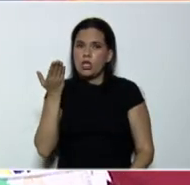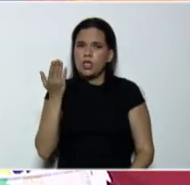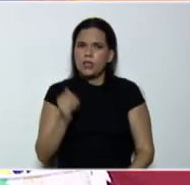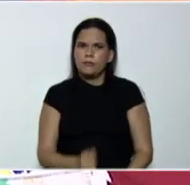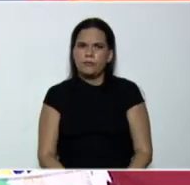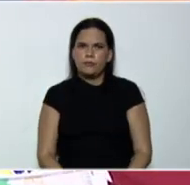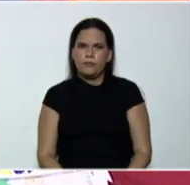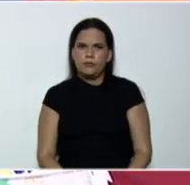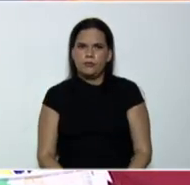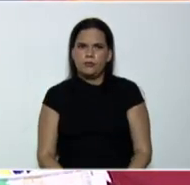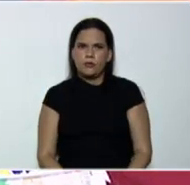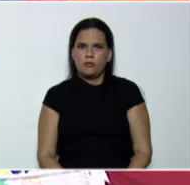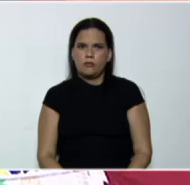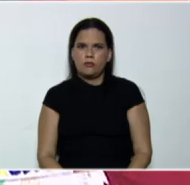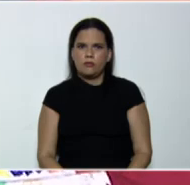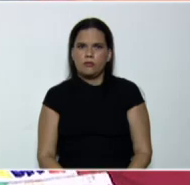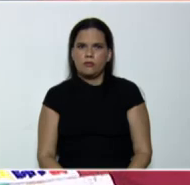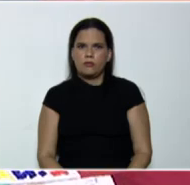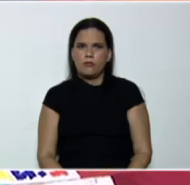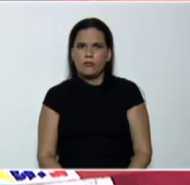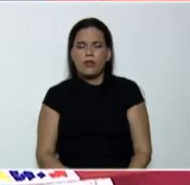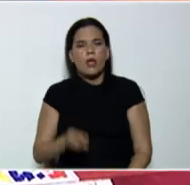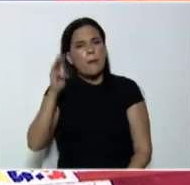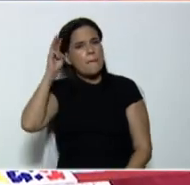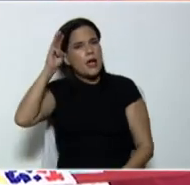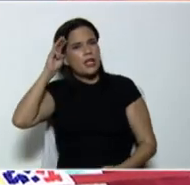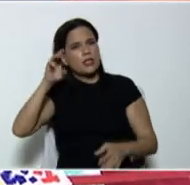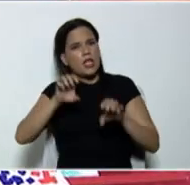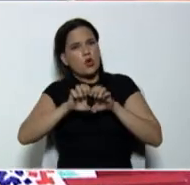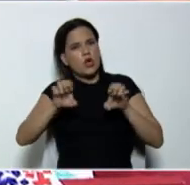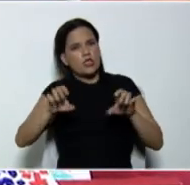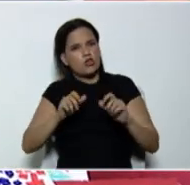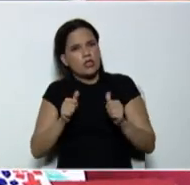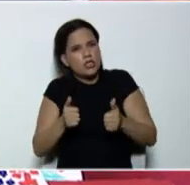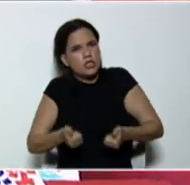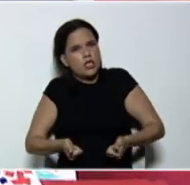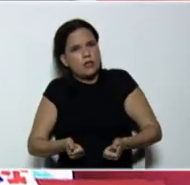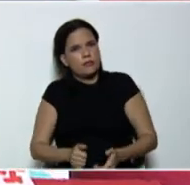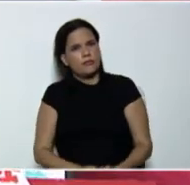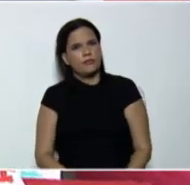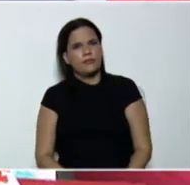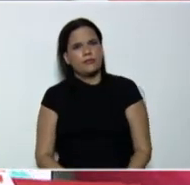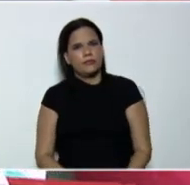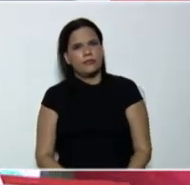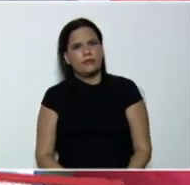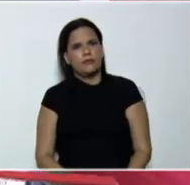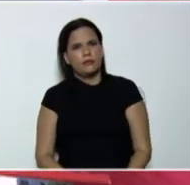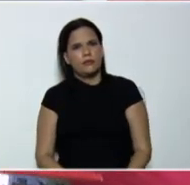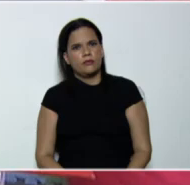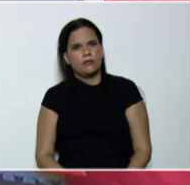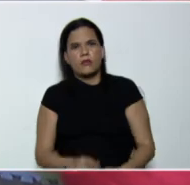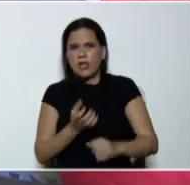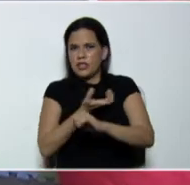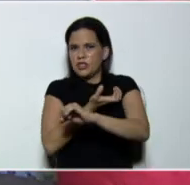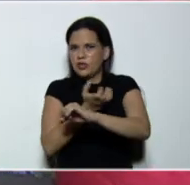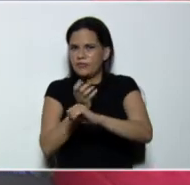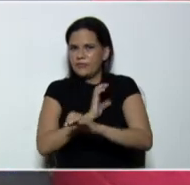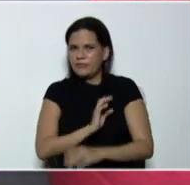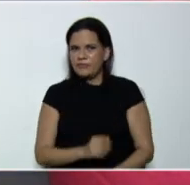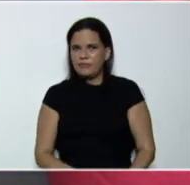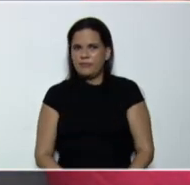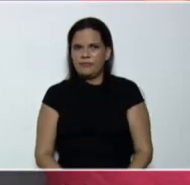importante. ¿Quién les habla? Su maestra Yelixa León. Regalándole, como siempre, una canción.